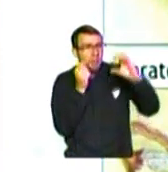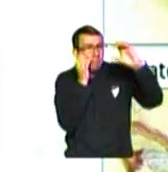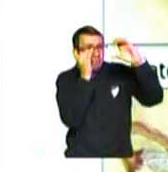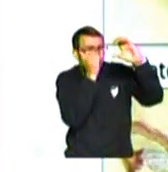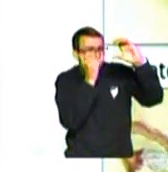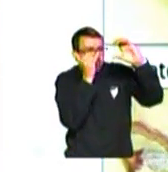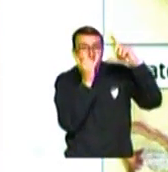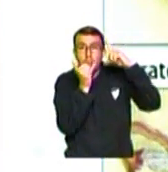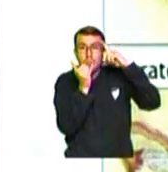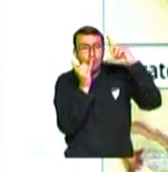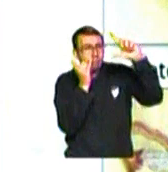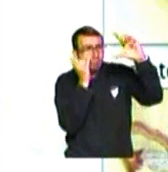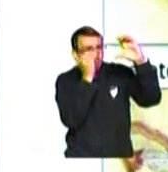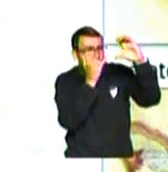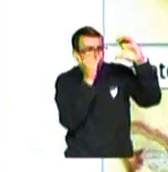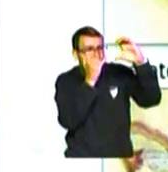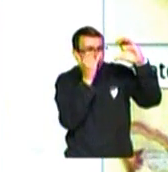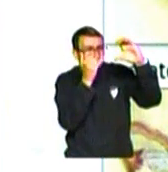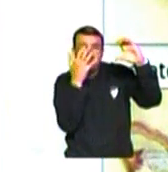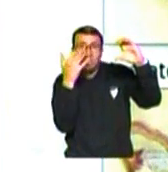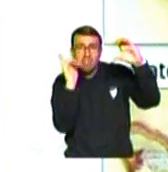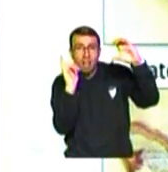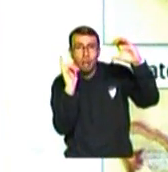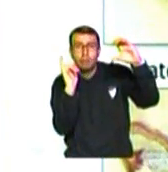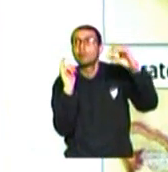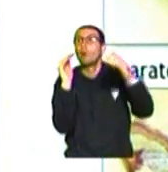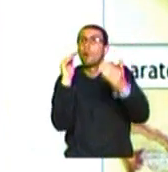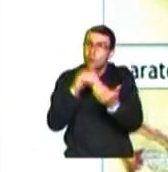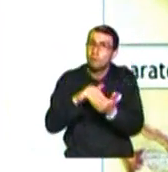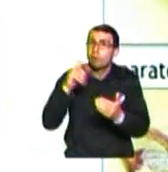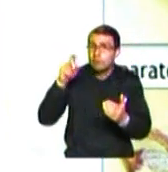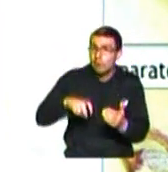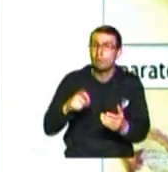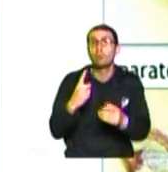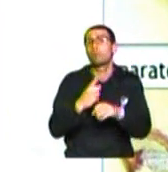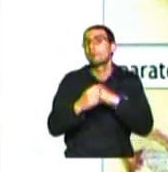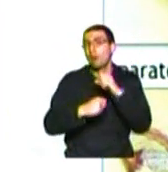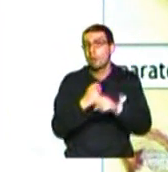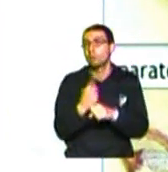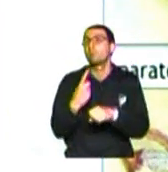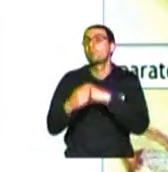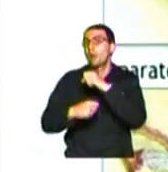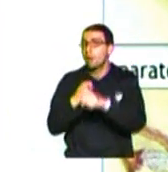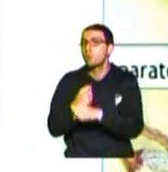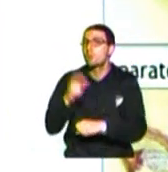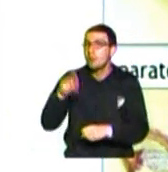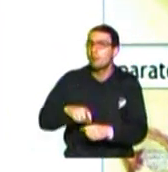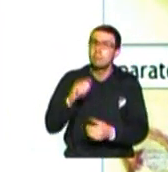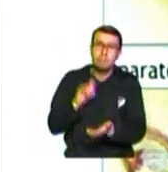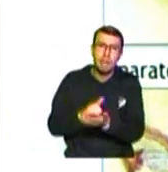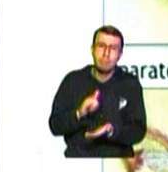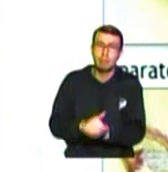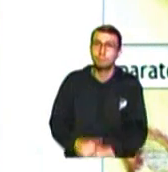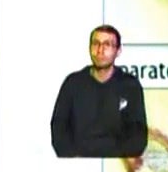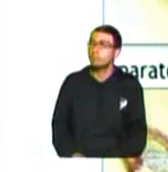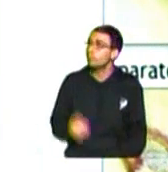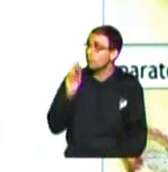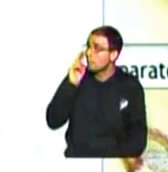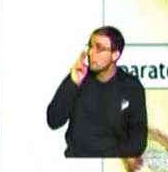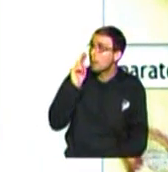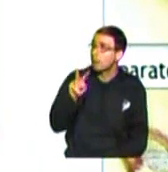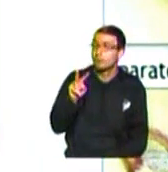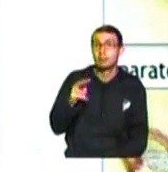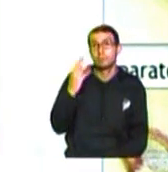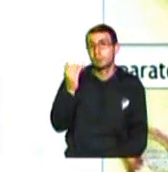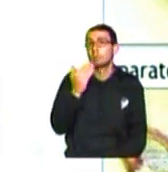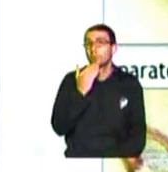estamos manejando en el parque médico, es que no, debe volvérsela a repetir al año. Y miren esta imagen. Arriba dice